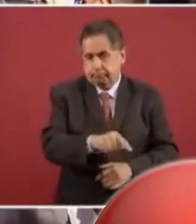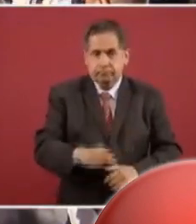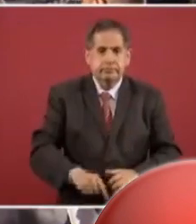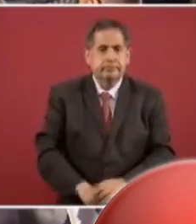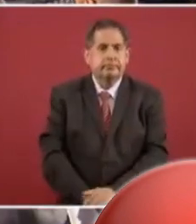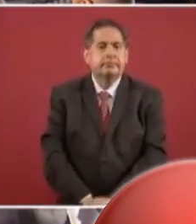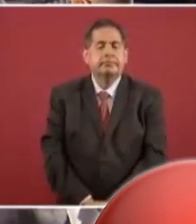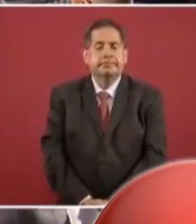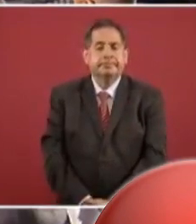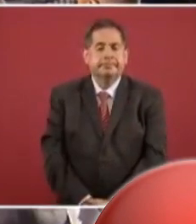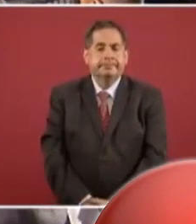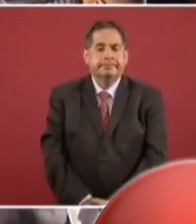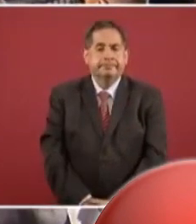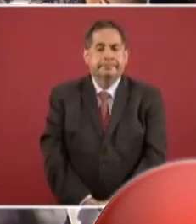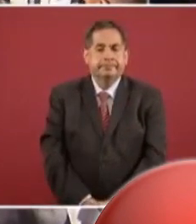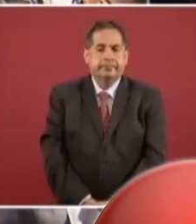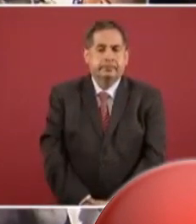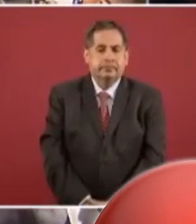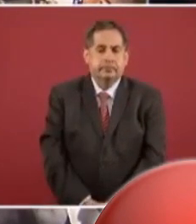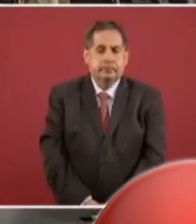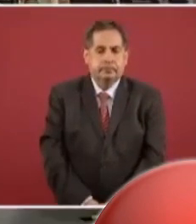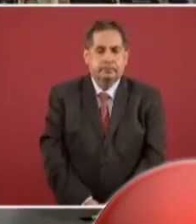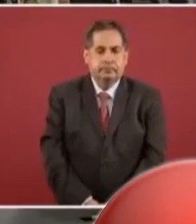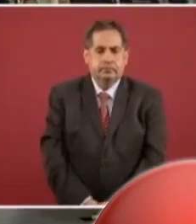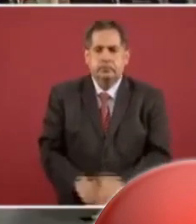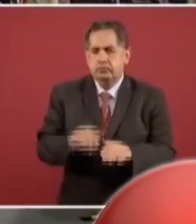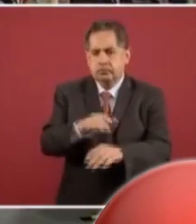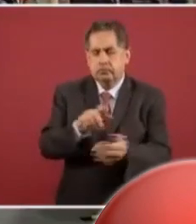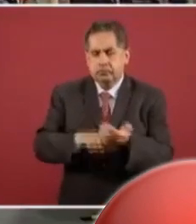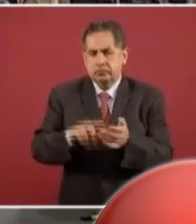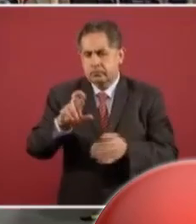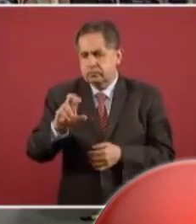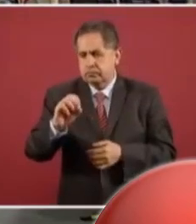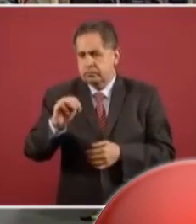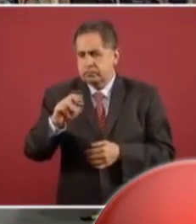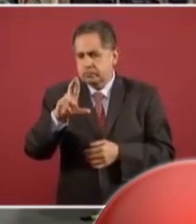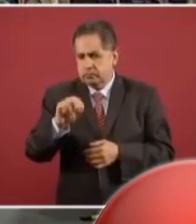Lo de Romero Echán, acuérdense que